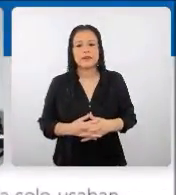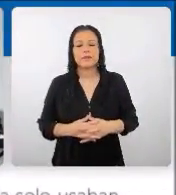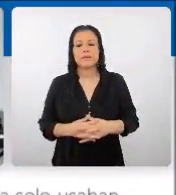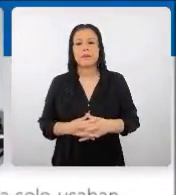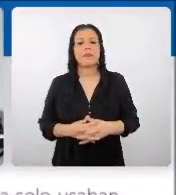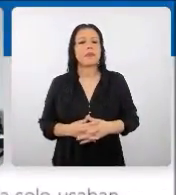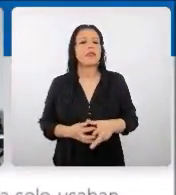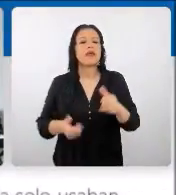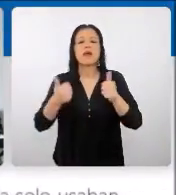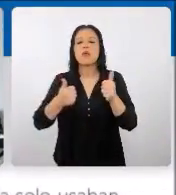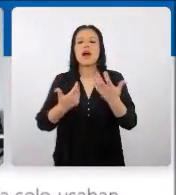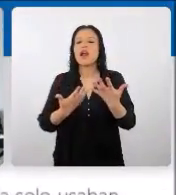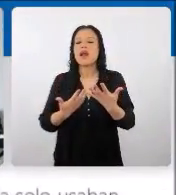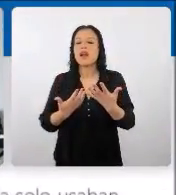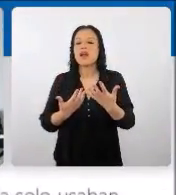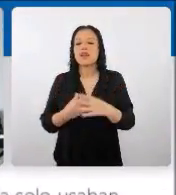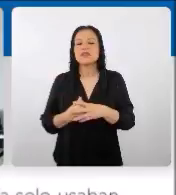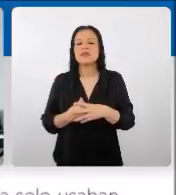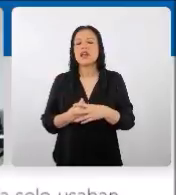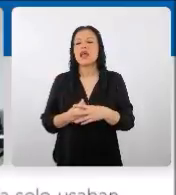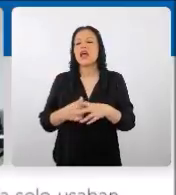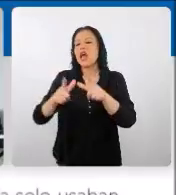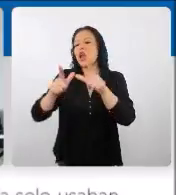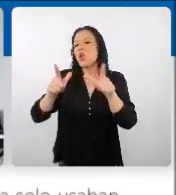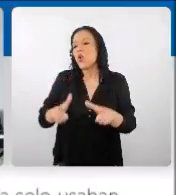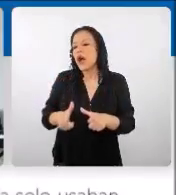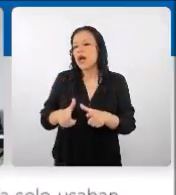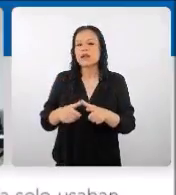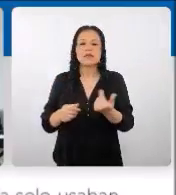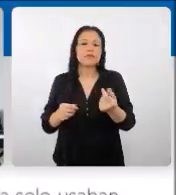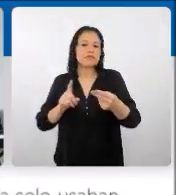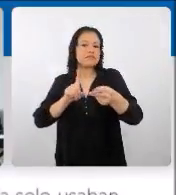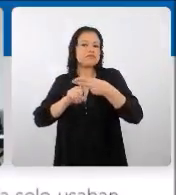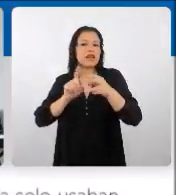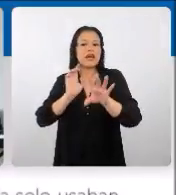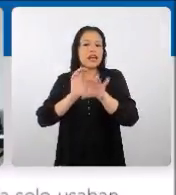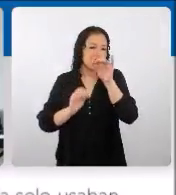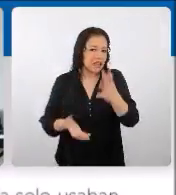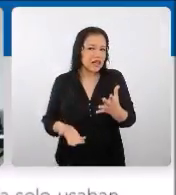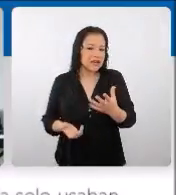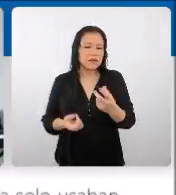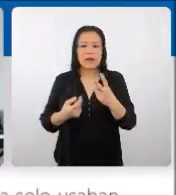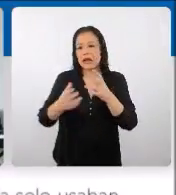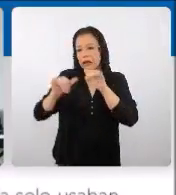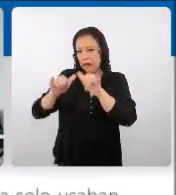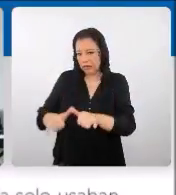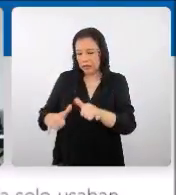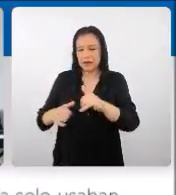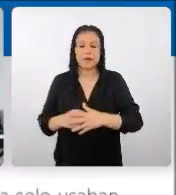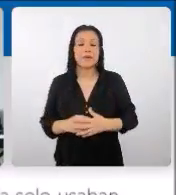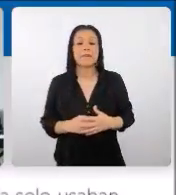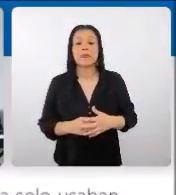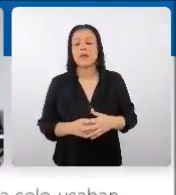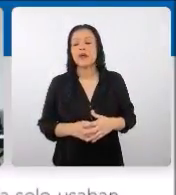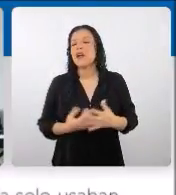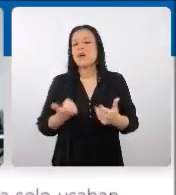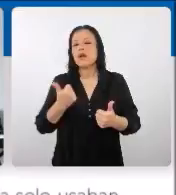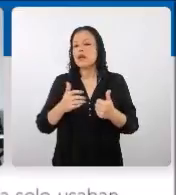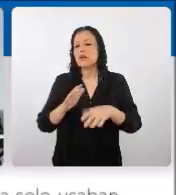El tipo de alojamiento y la permanencia. Algo que también destaca aquí y es que